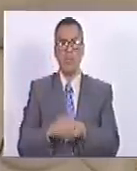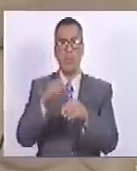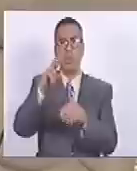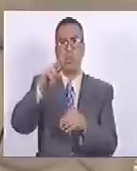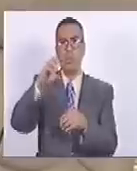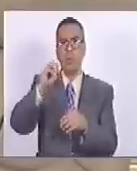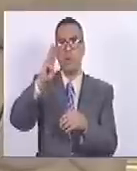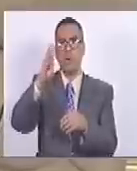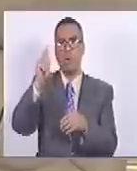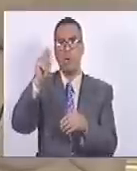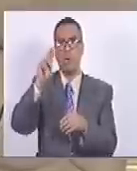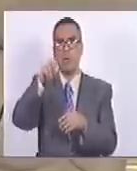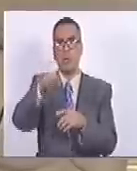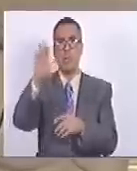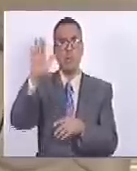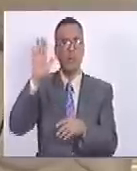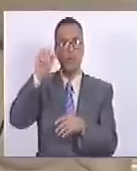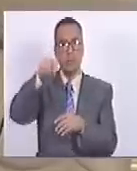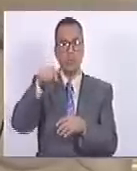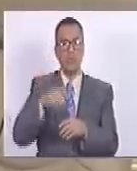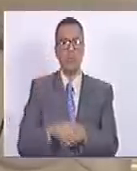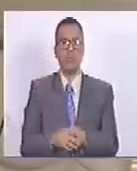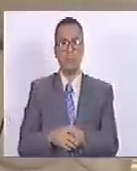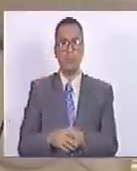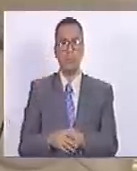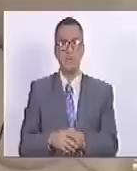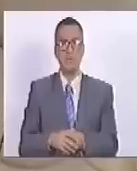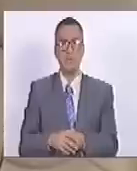Roberto Picón se puso ahí, lo juramentamos.